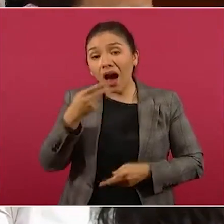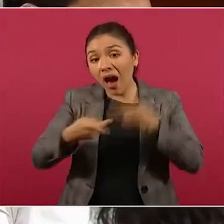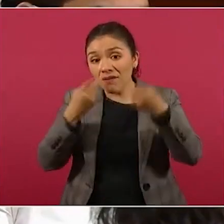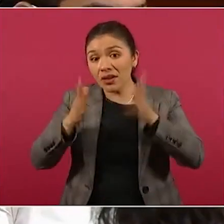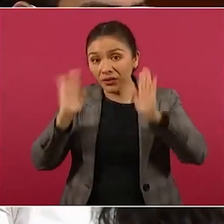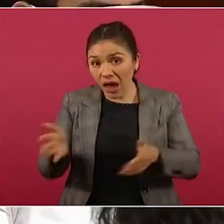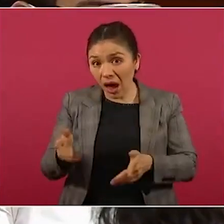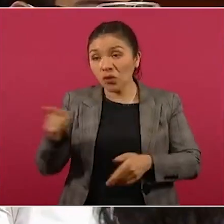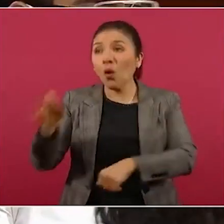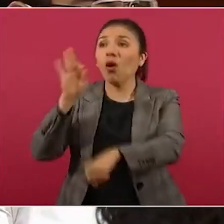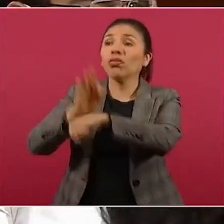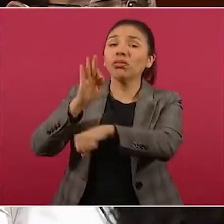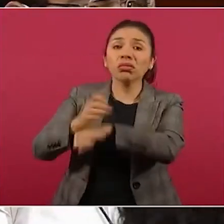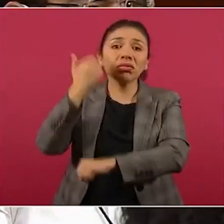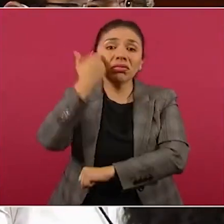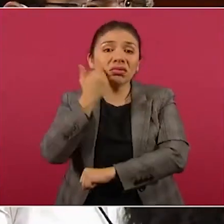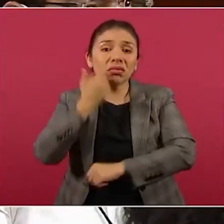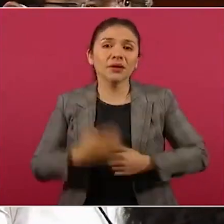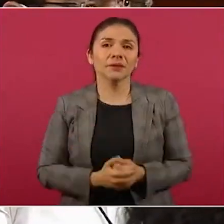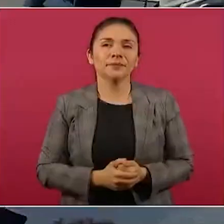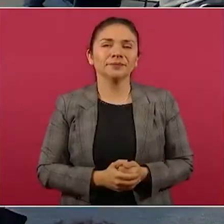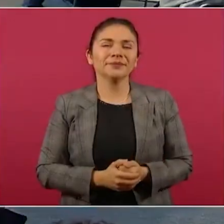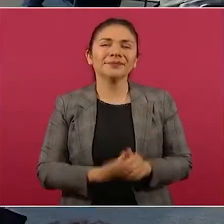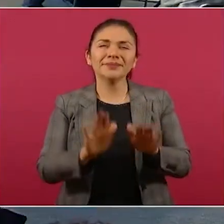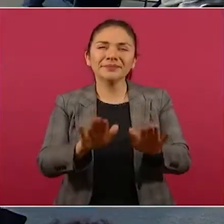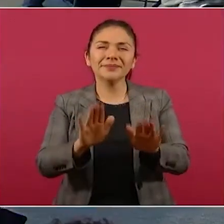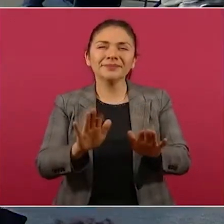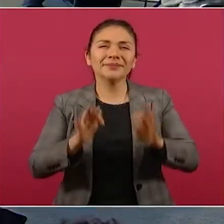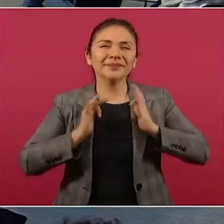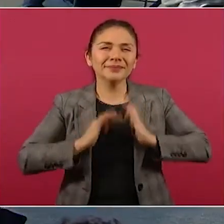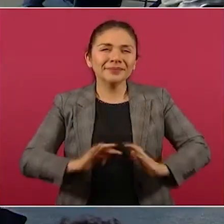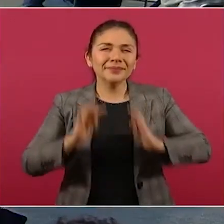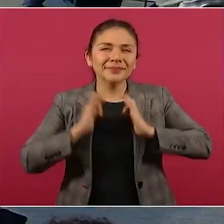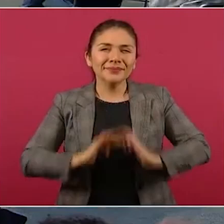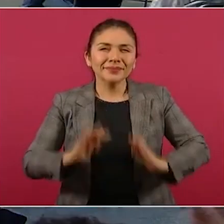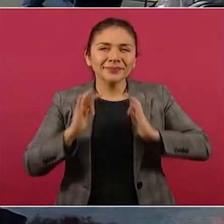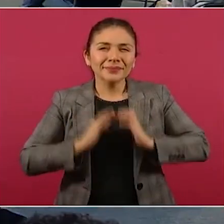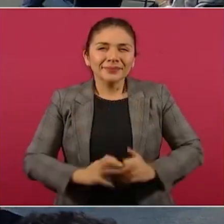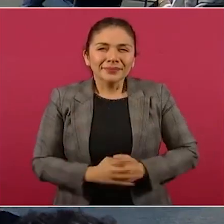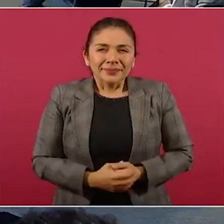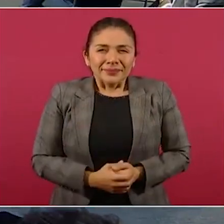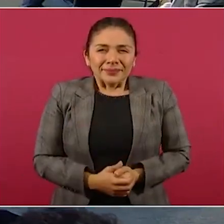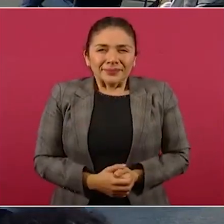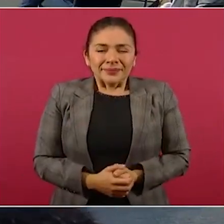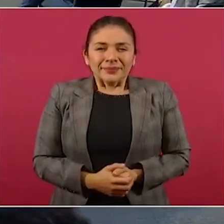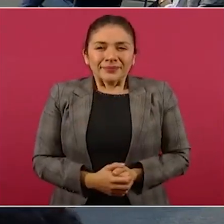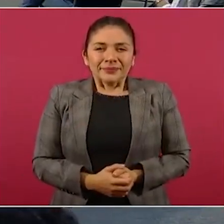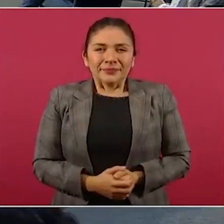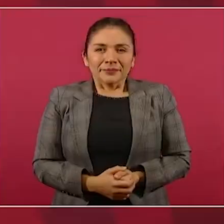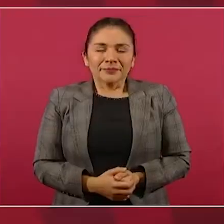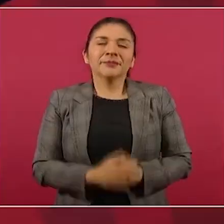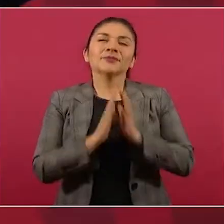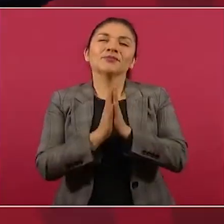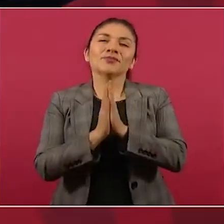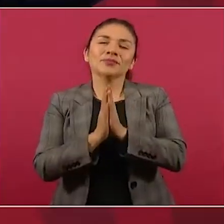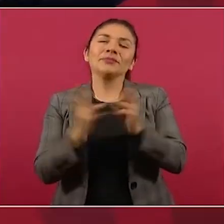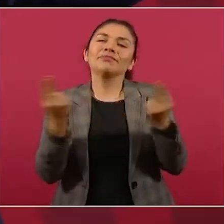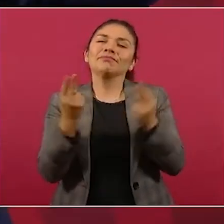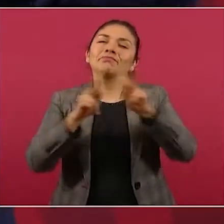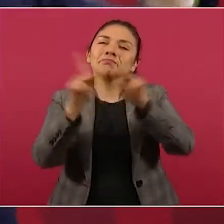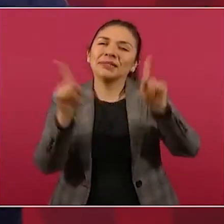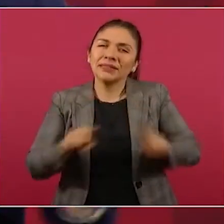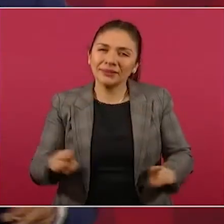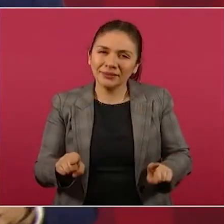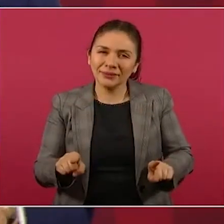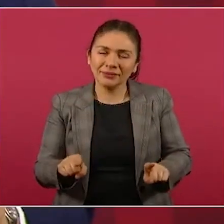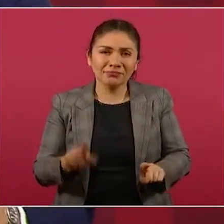Usted es un palero. No, pero mira, tranquilo. Pues sí, pues. Es así, ¿ve? Así. Amor y paz. Así es, presidente. Amor